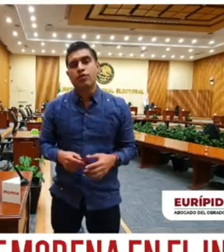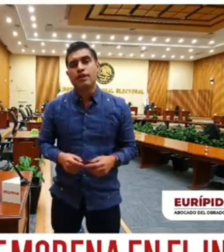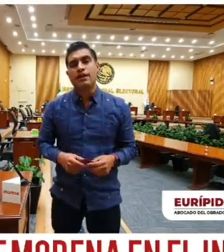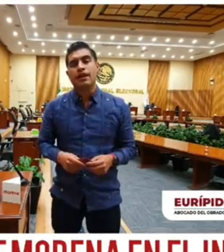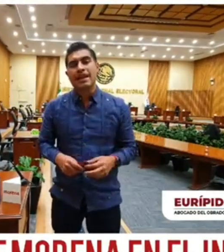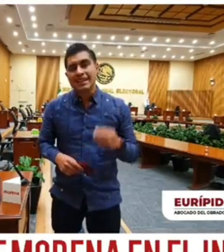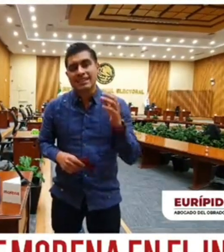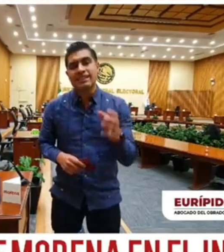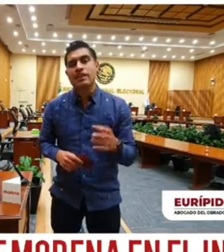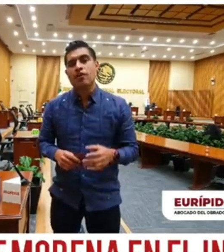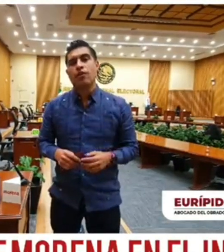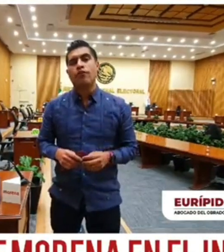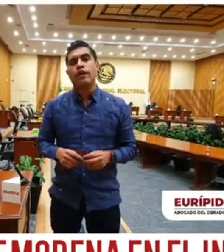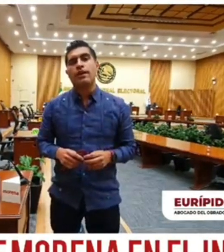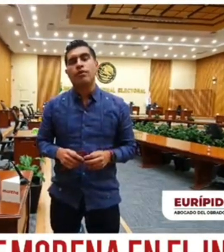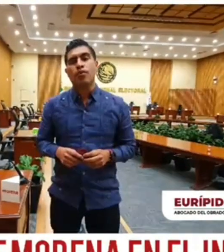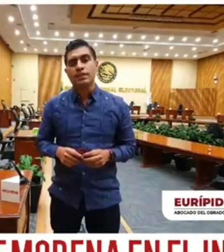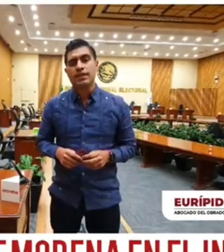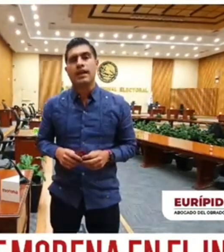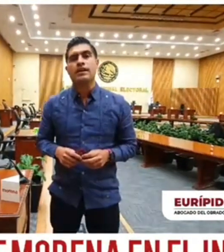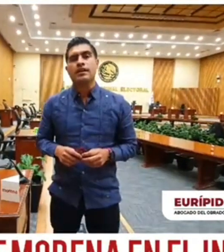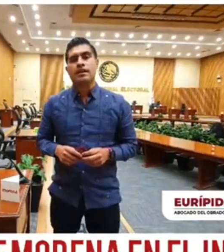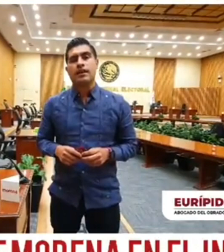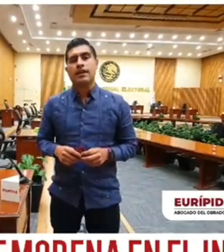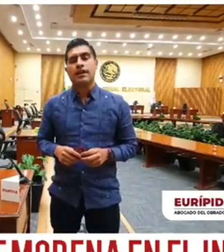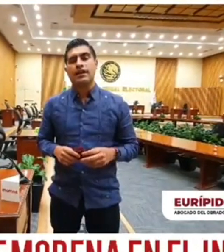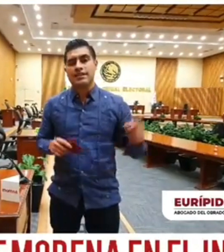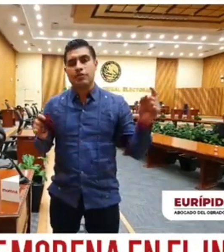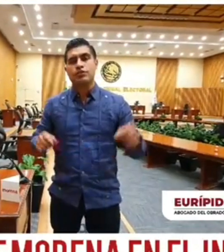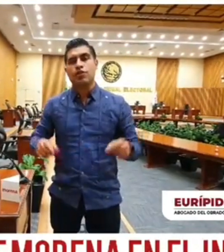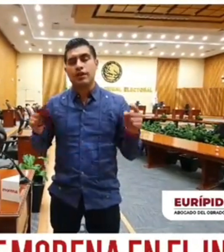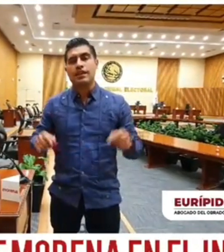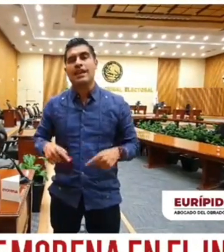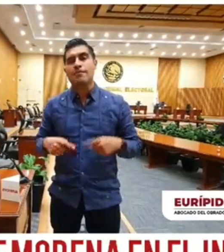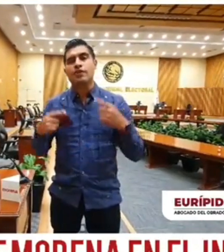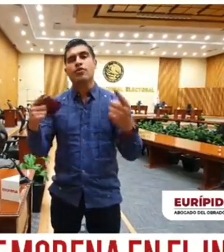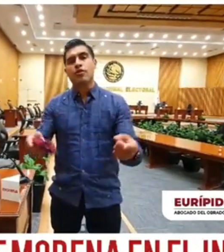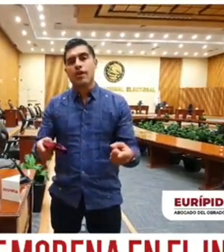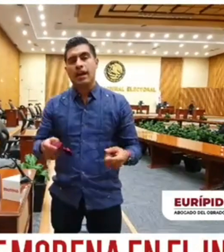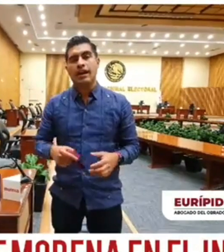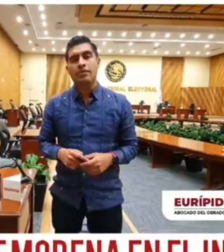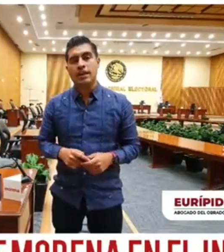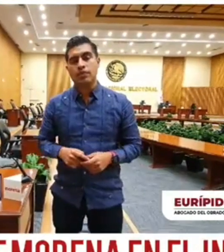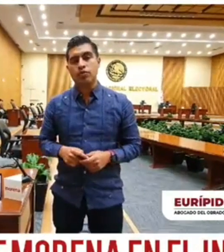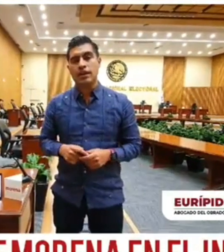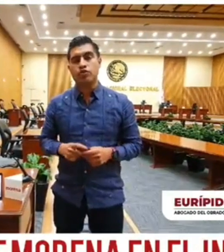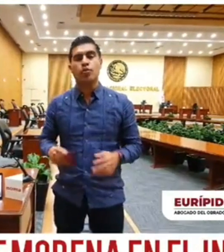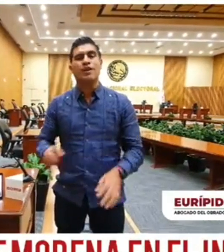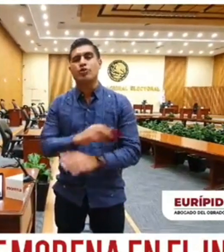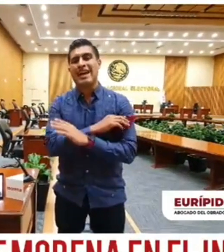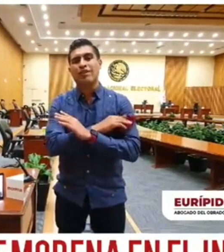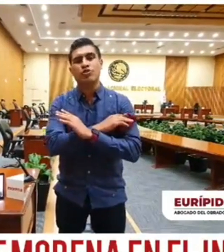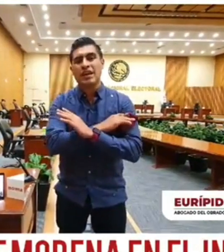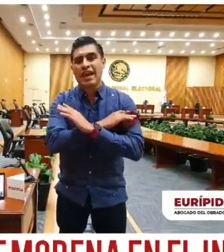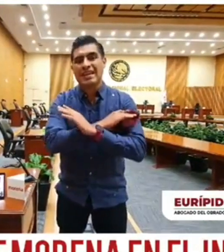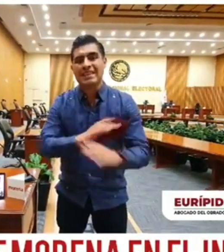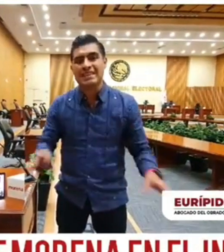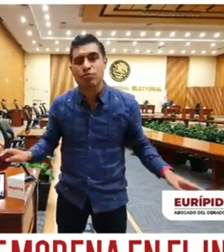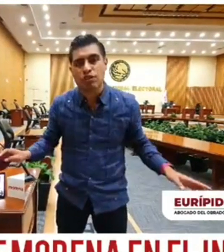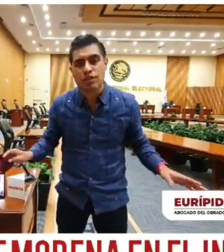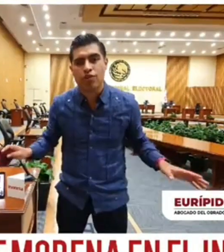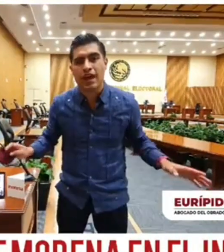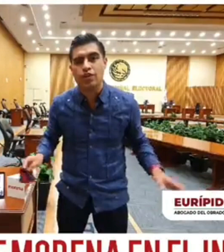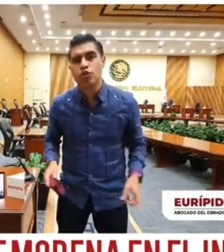Estábamos a punto de revelar y decir cuál fue la propuesta que este Consejo General le mandó a la Cámara de Diputados sobre los salarios